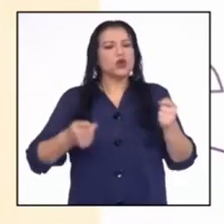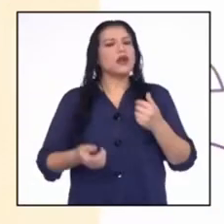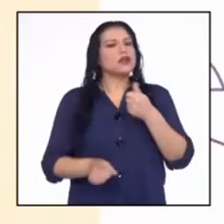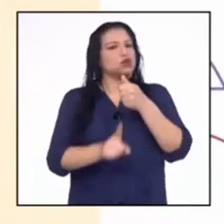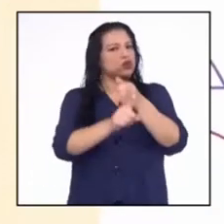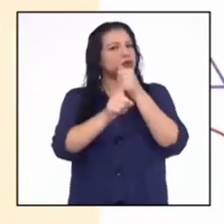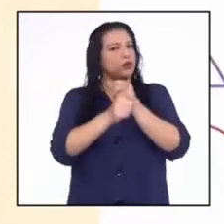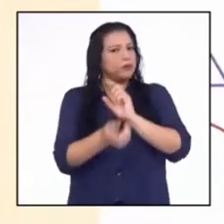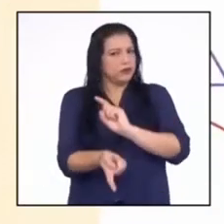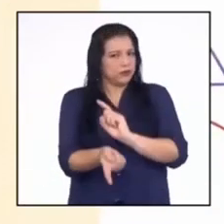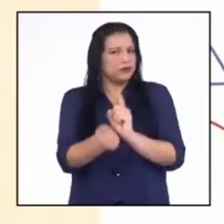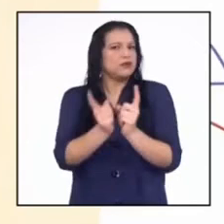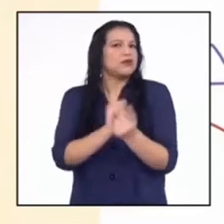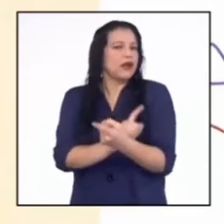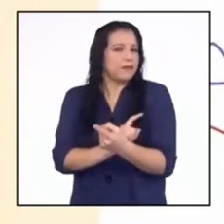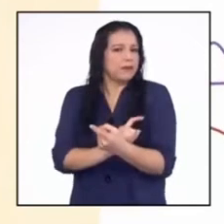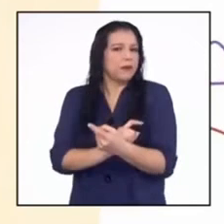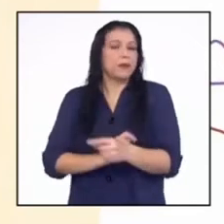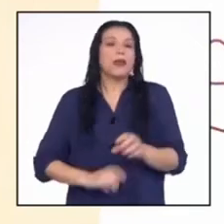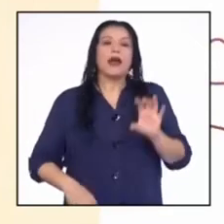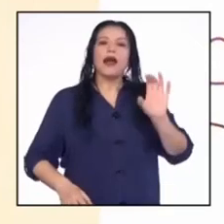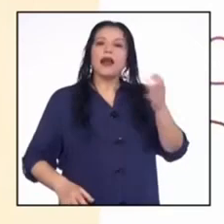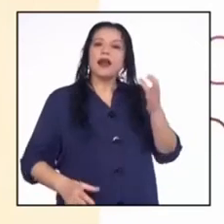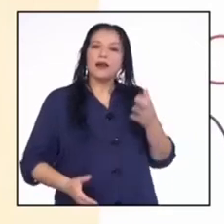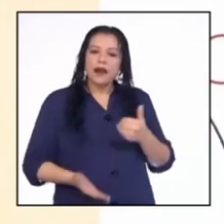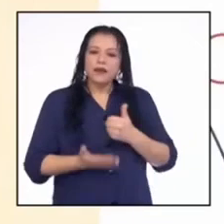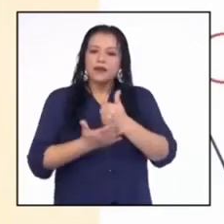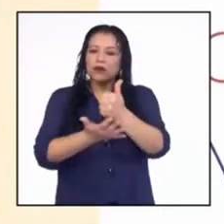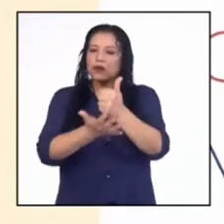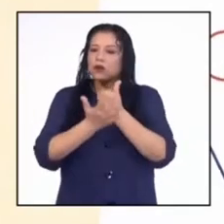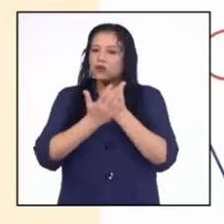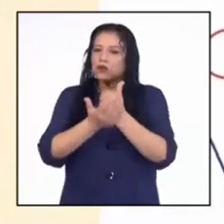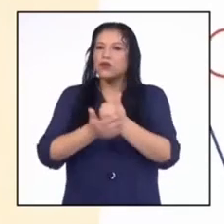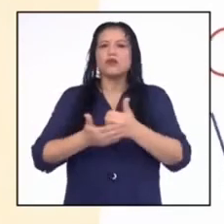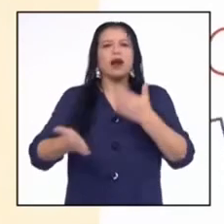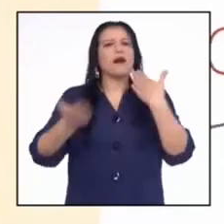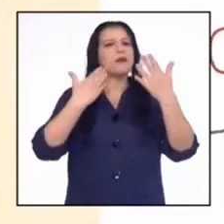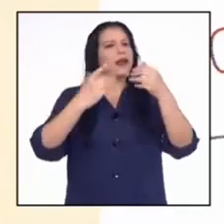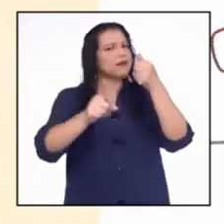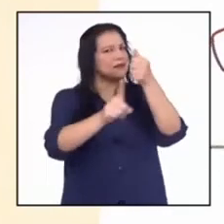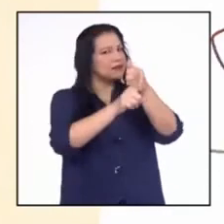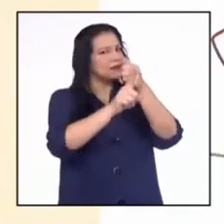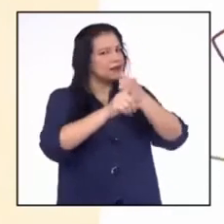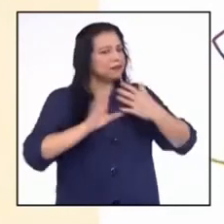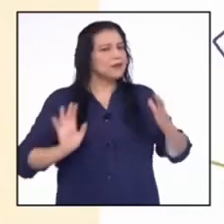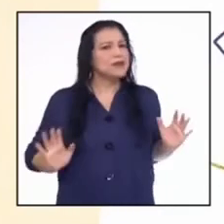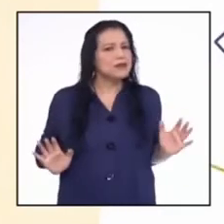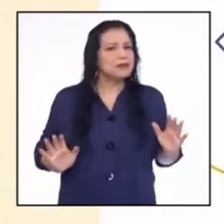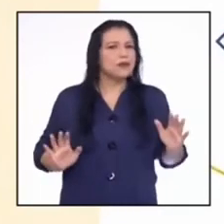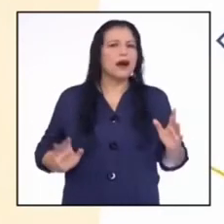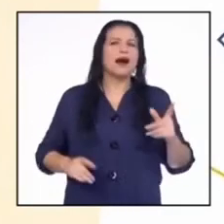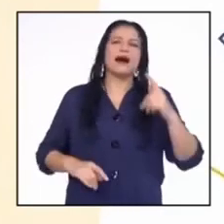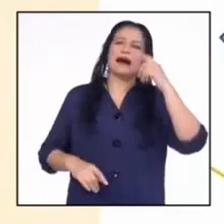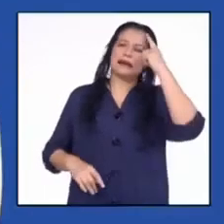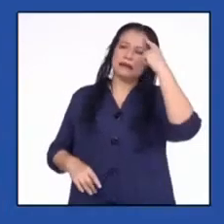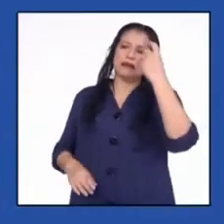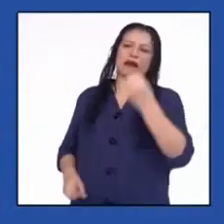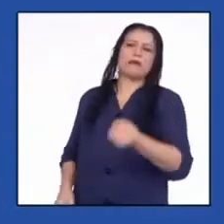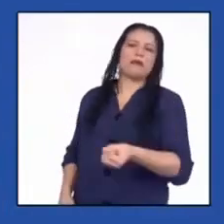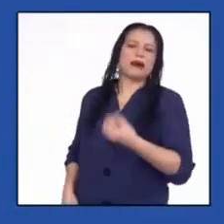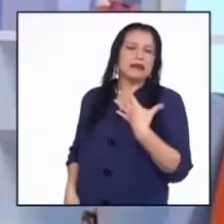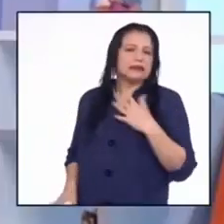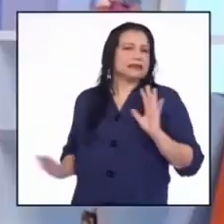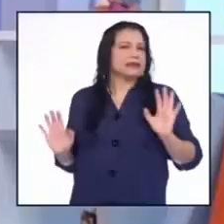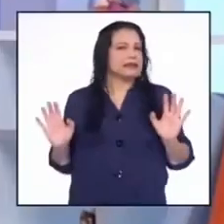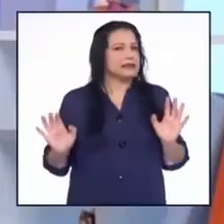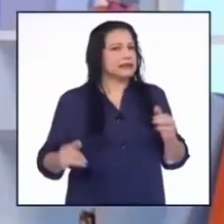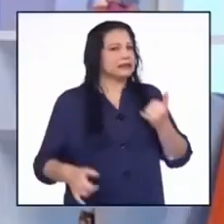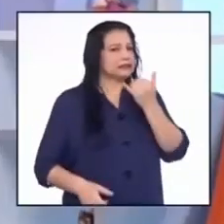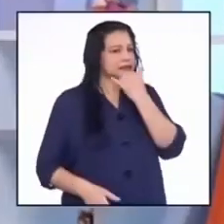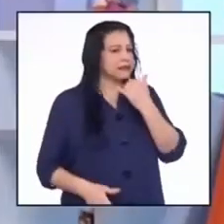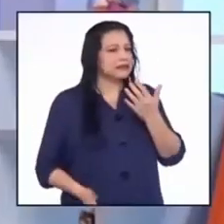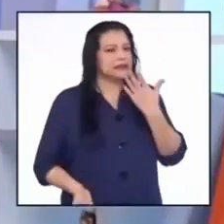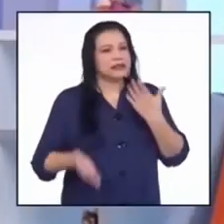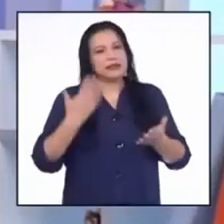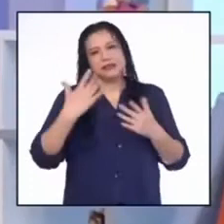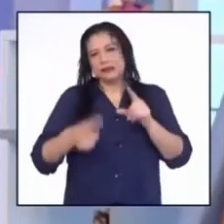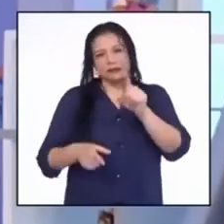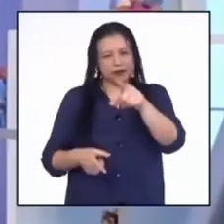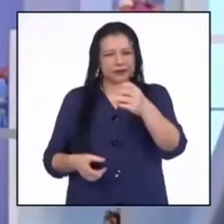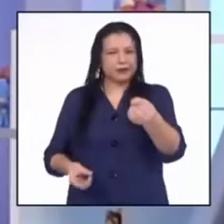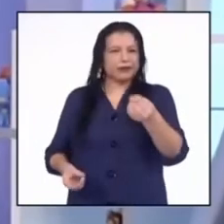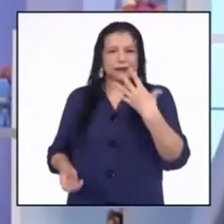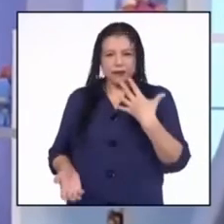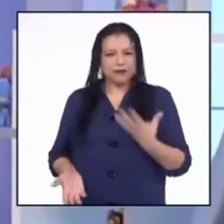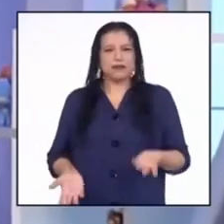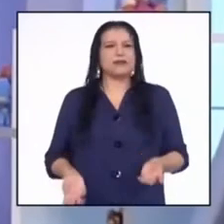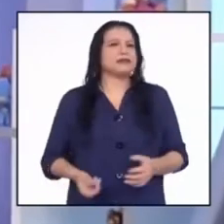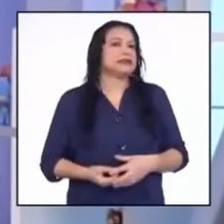cambios. La radio los ayuda a hablar de ellos. Ya sé lo que me van a decir ya. Seguro en casa también ya